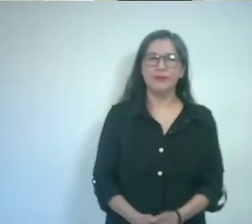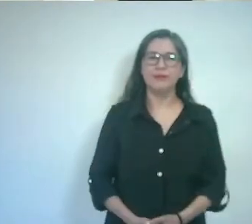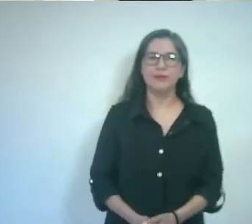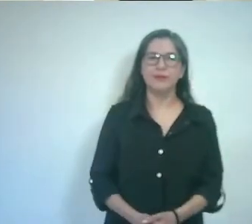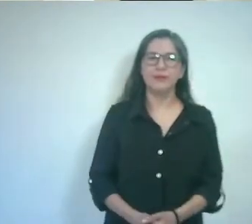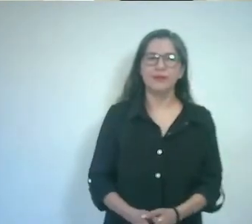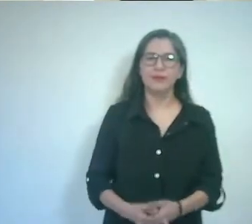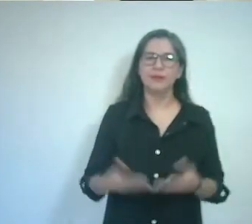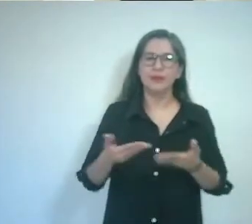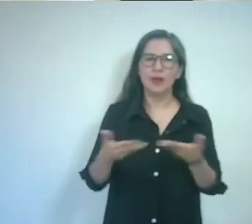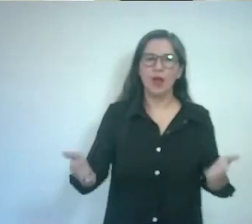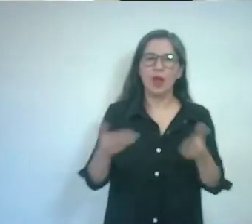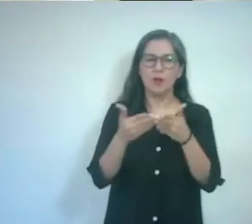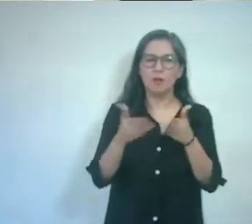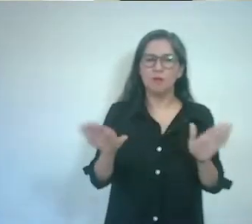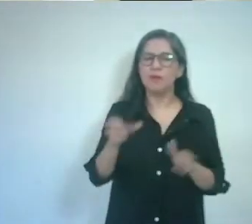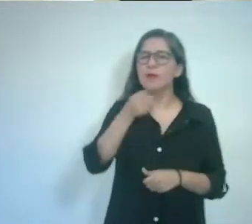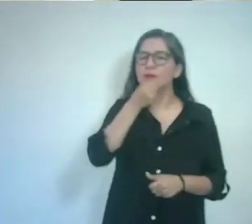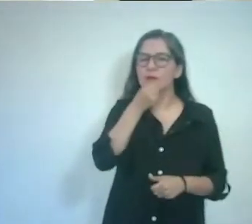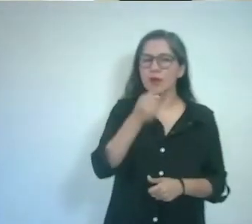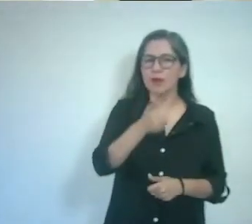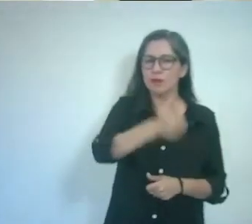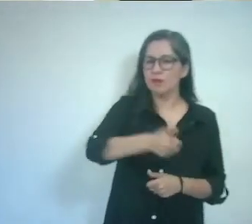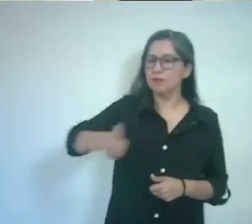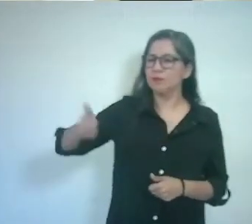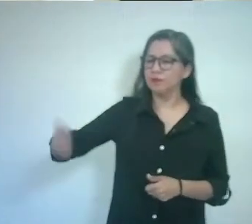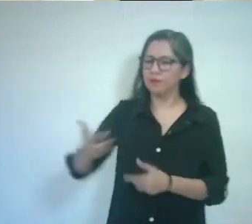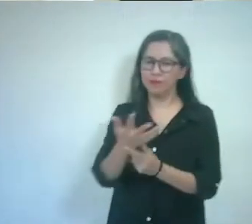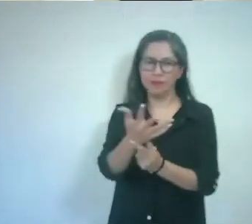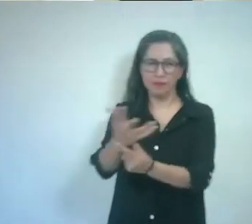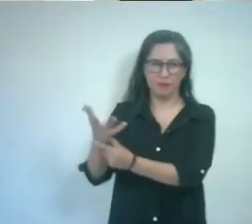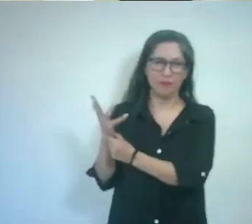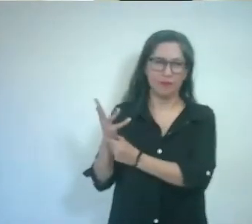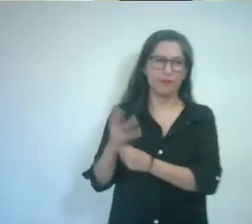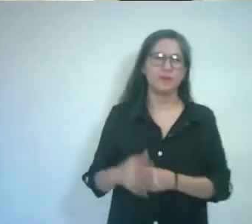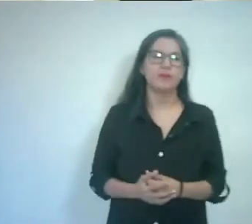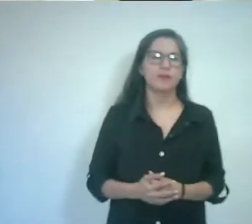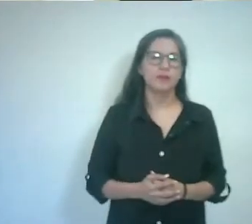Queda abierto el uso de micrófono para quien desee tomar la palabra.